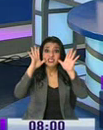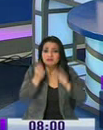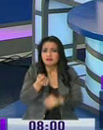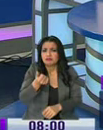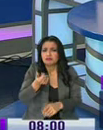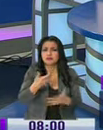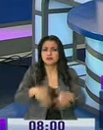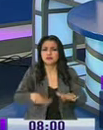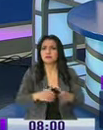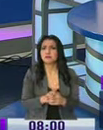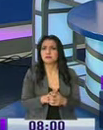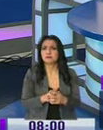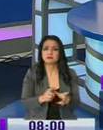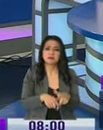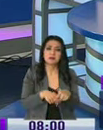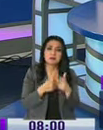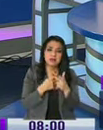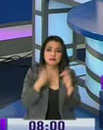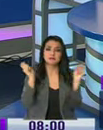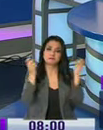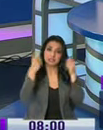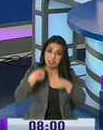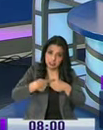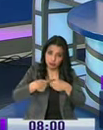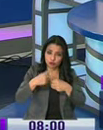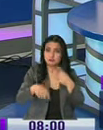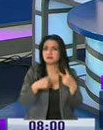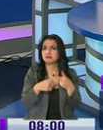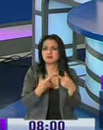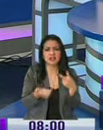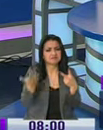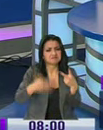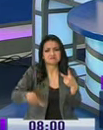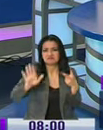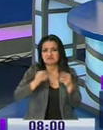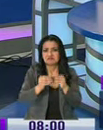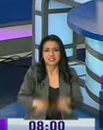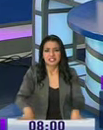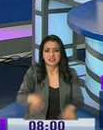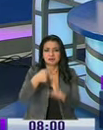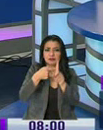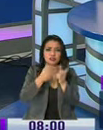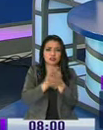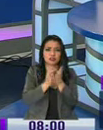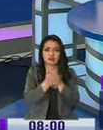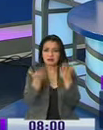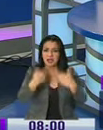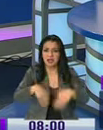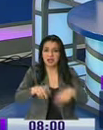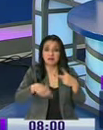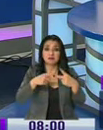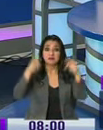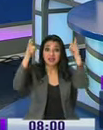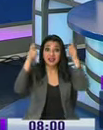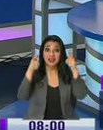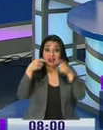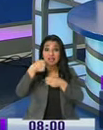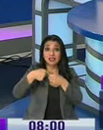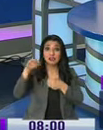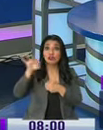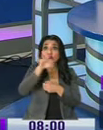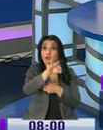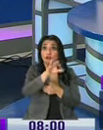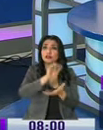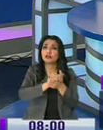pues ya, ya hay que comenzar, a ver, fiestas de Quito. Fiestas de Quito ya perdido todo. Ya comienza, ¿no? Reina, elección de la reina, ¿cuándo es?